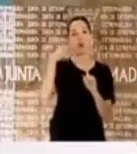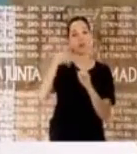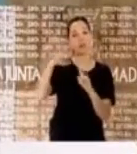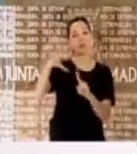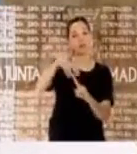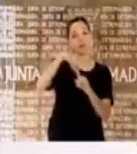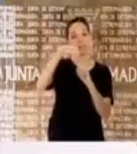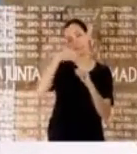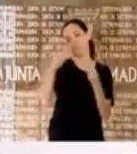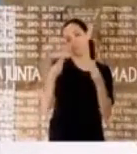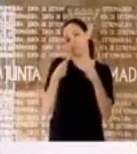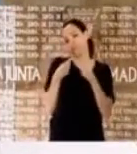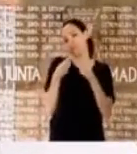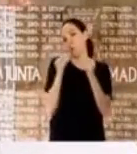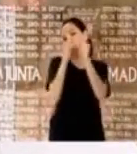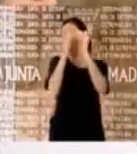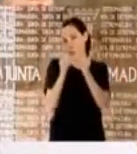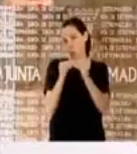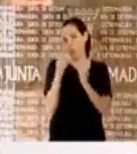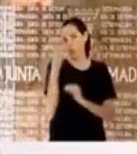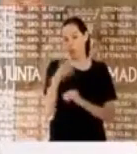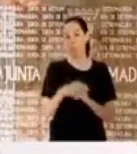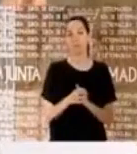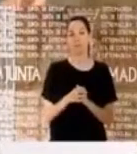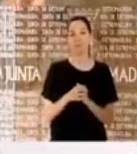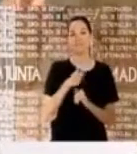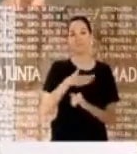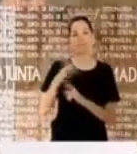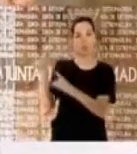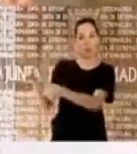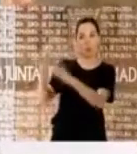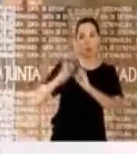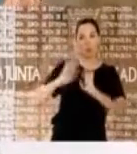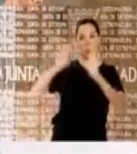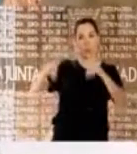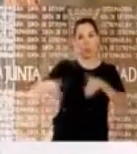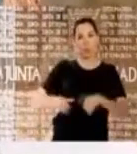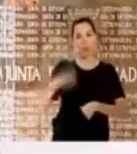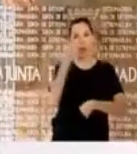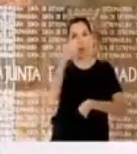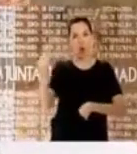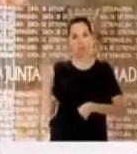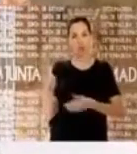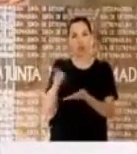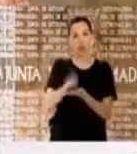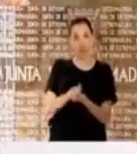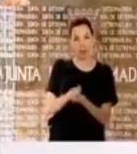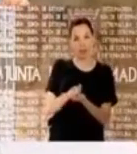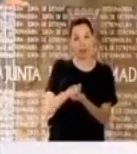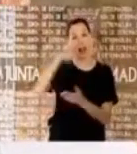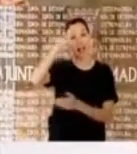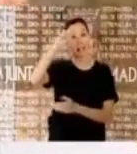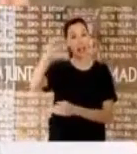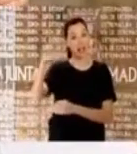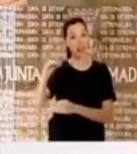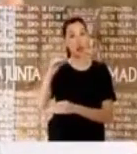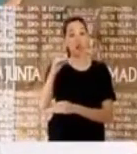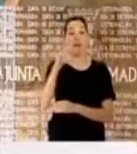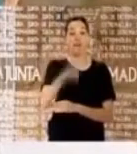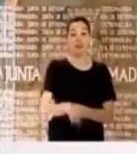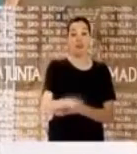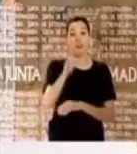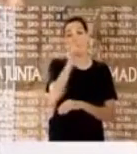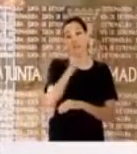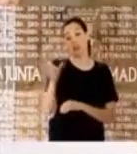talento. Recuperar el talento a través de dos instrumentos, el emprendimiento y la investigación. Recuperar el talento de los extremeños que se